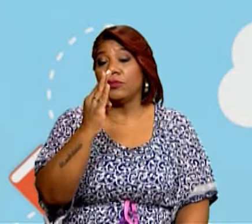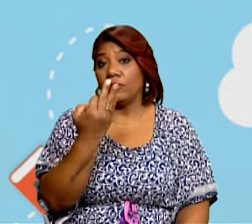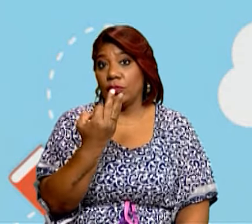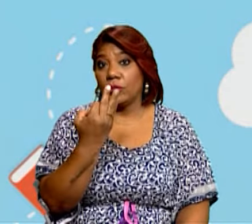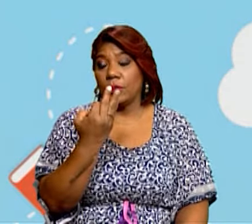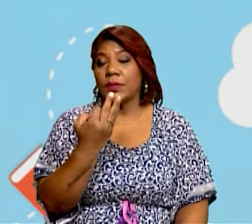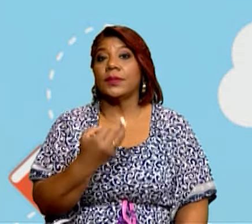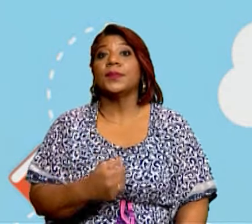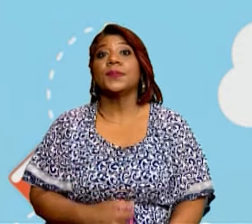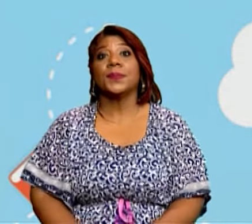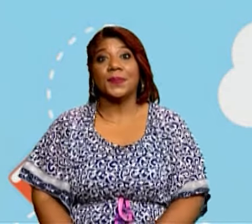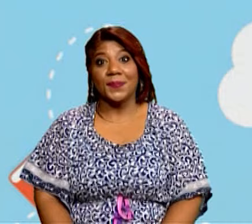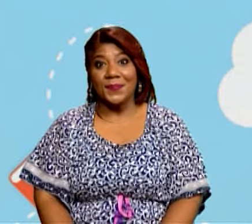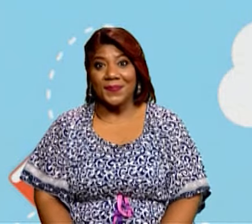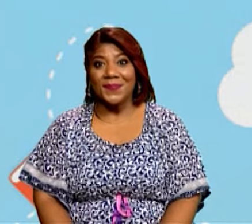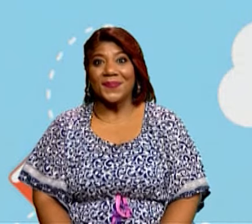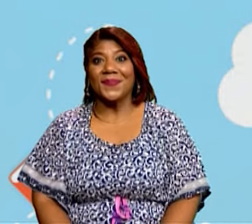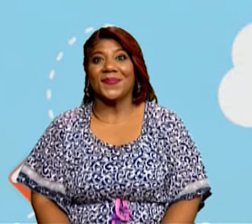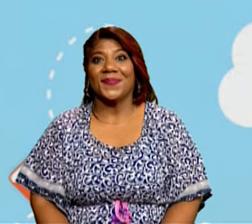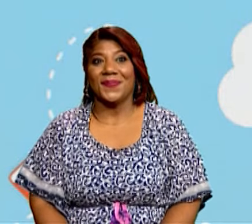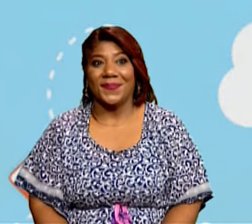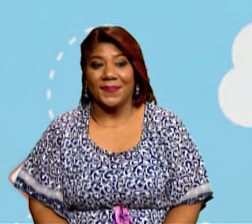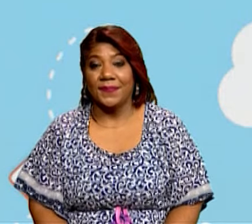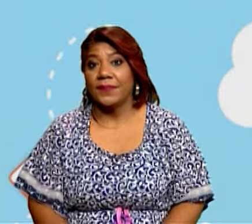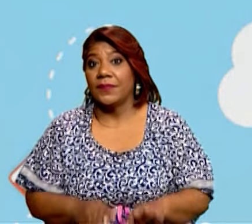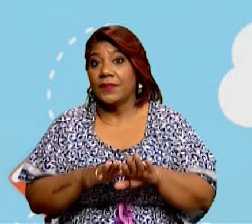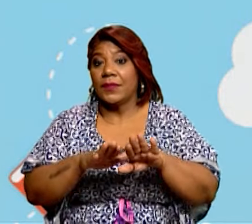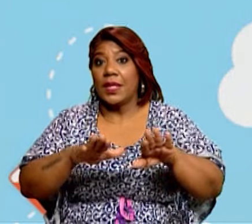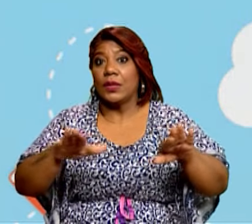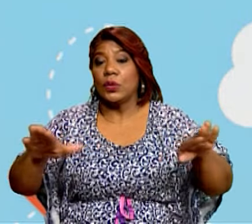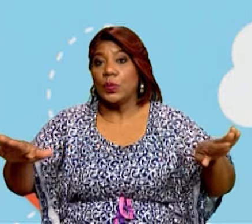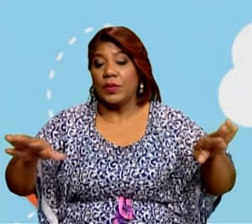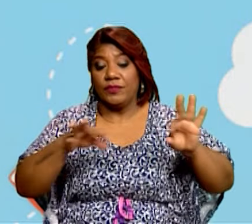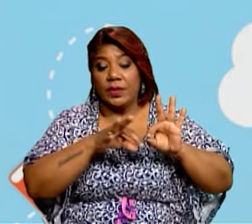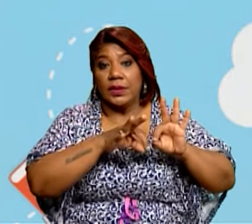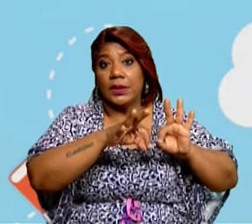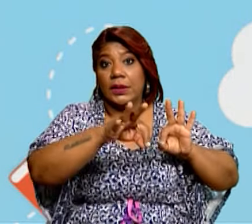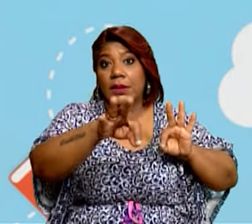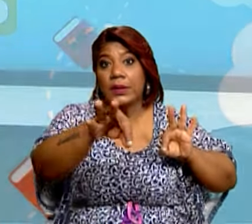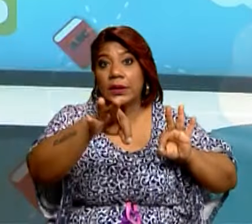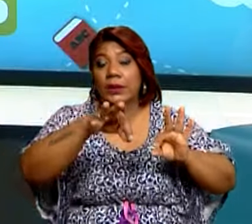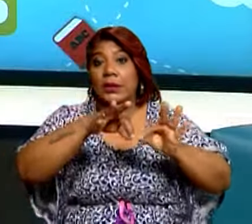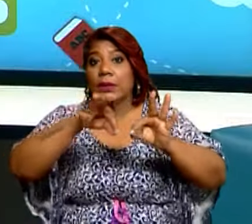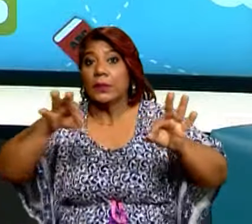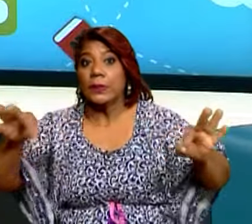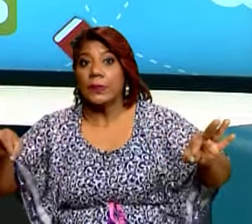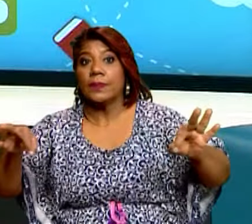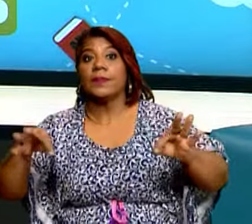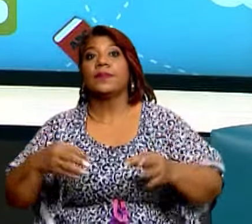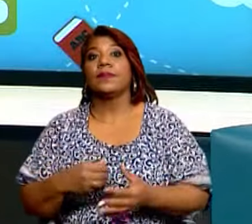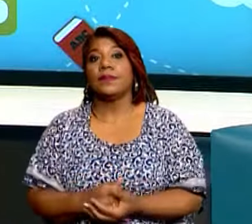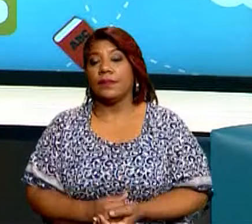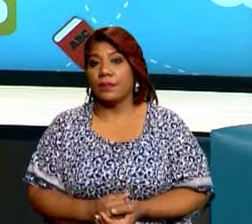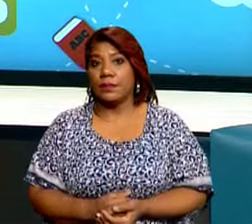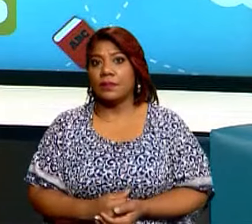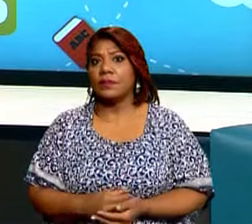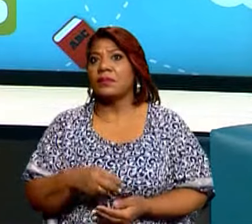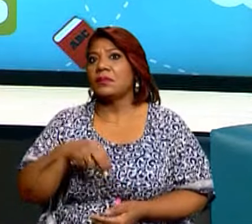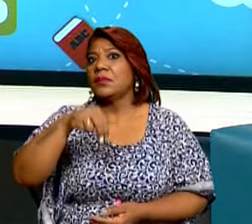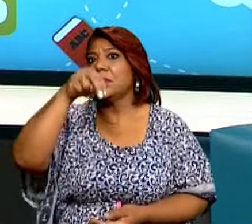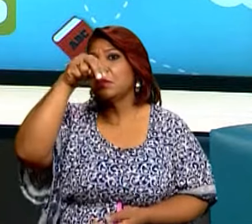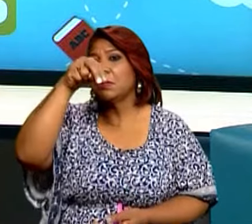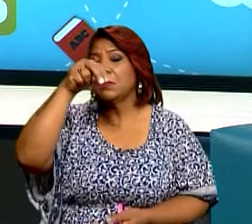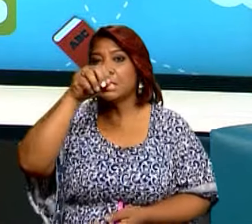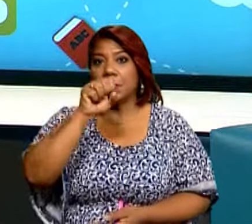cómo se llama tu provincia, qué forma tiene, la superficie, con quién limita